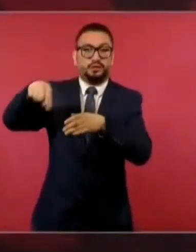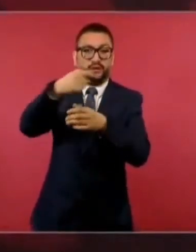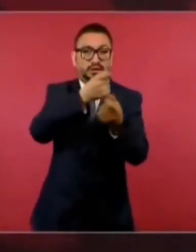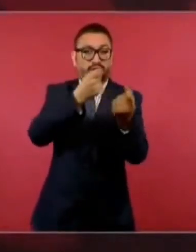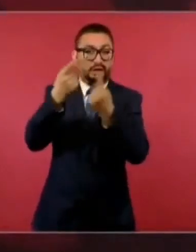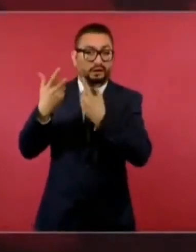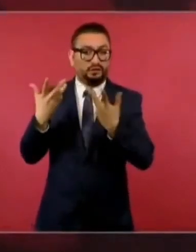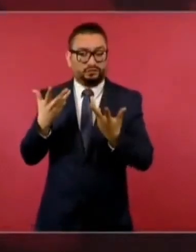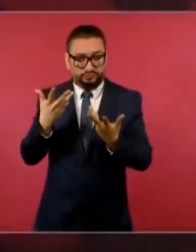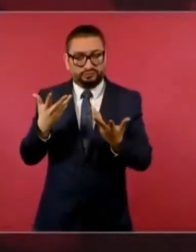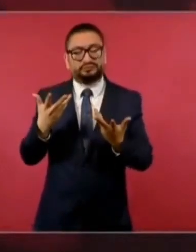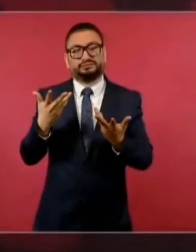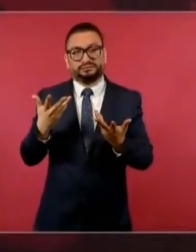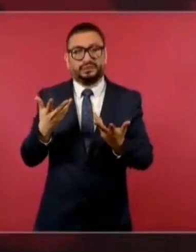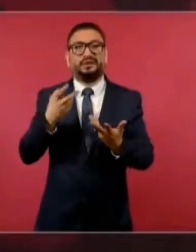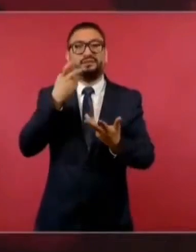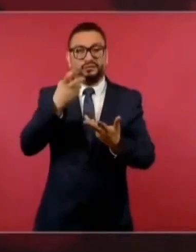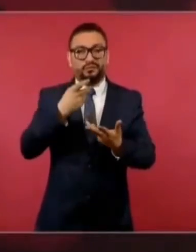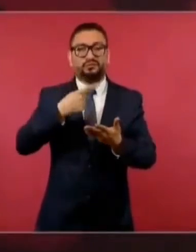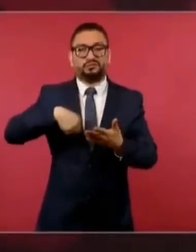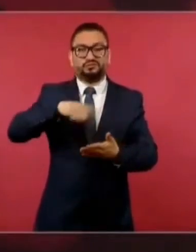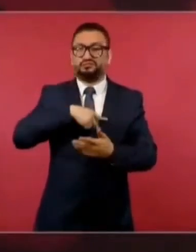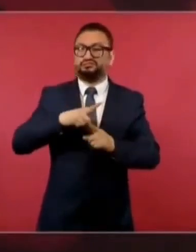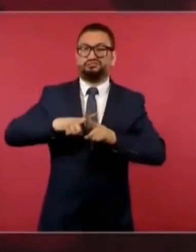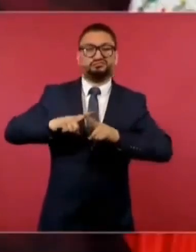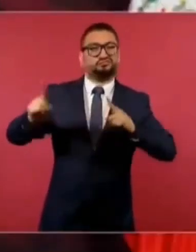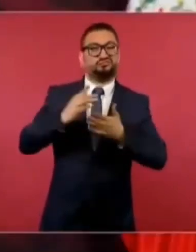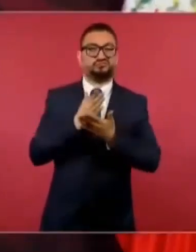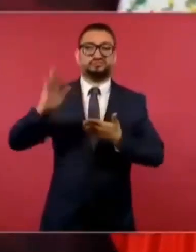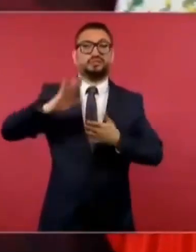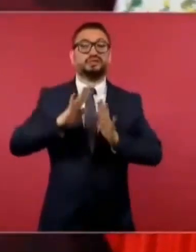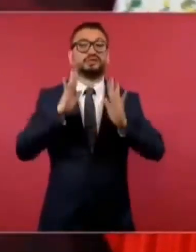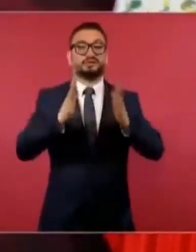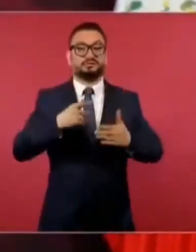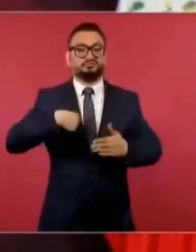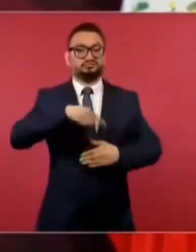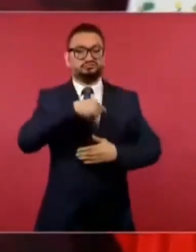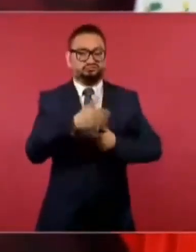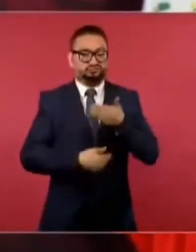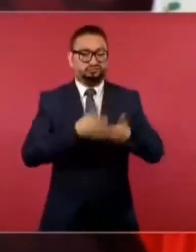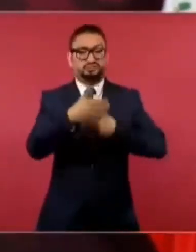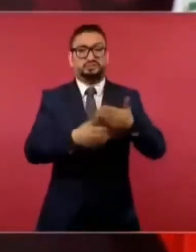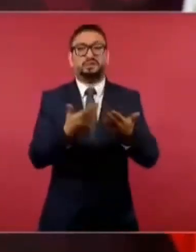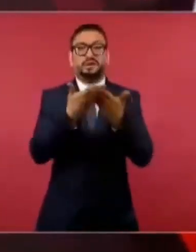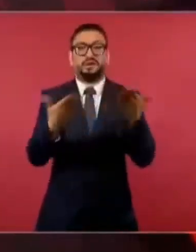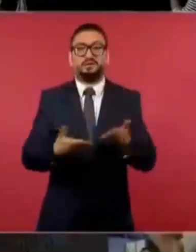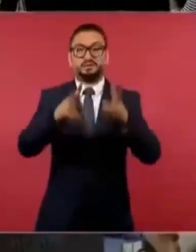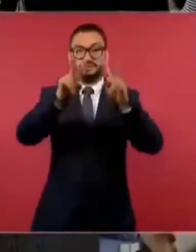se ha avanzado mucho y vamos a atender lo de la salud.